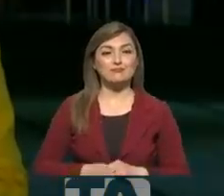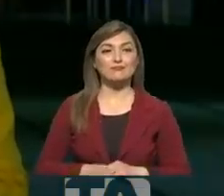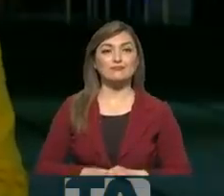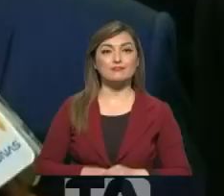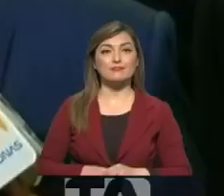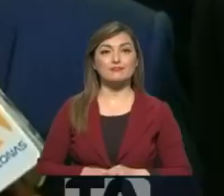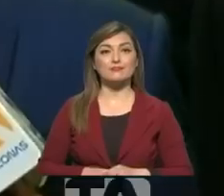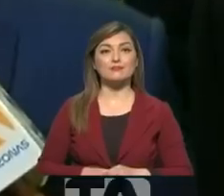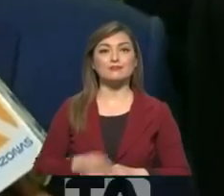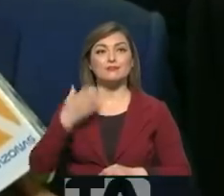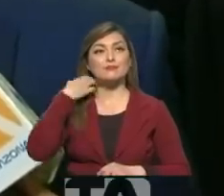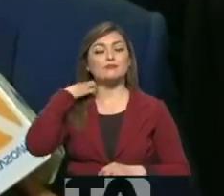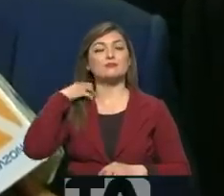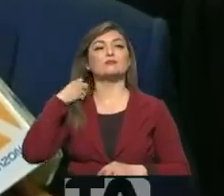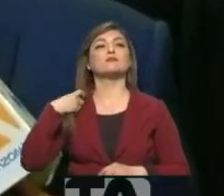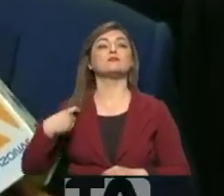Escuchemos.